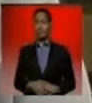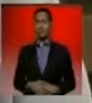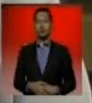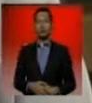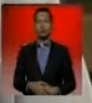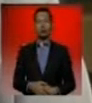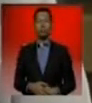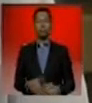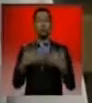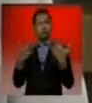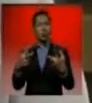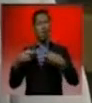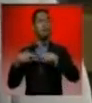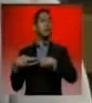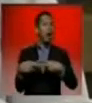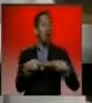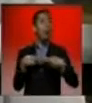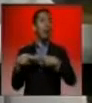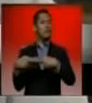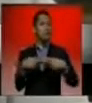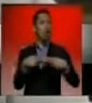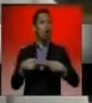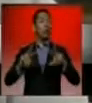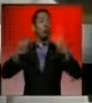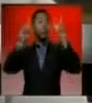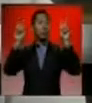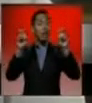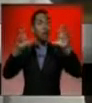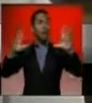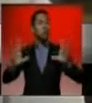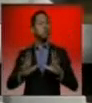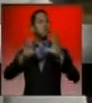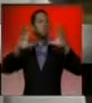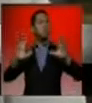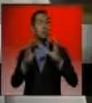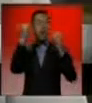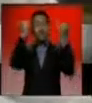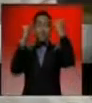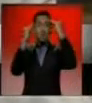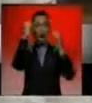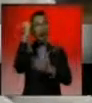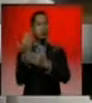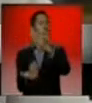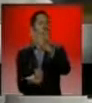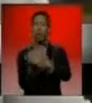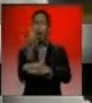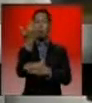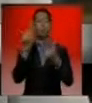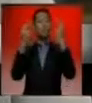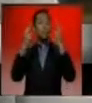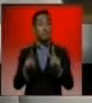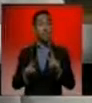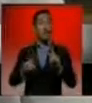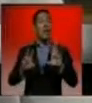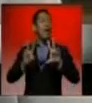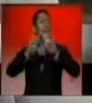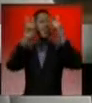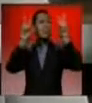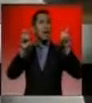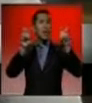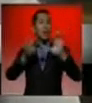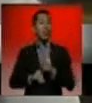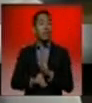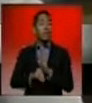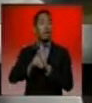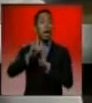Tiene mucha relación, que es el tema del emprendimiento, la innovación también en el contexto del desarrollo urbano,